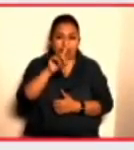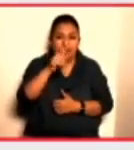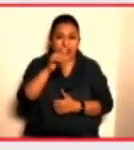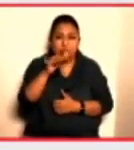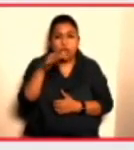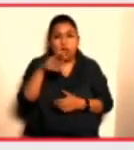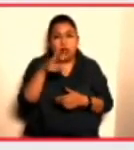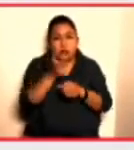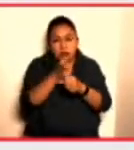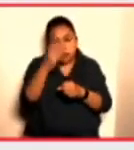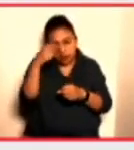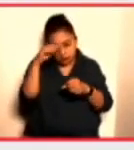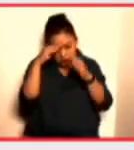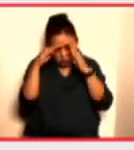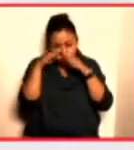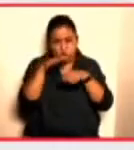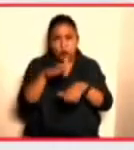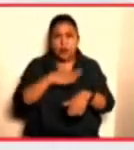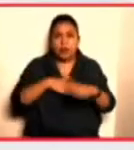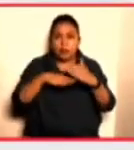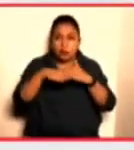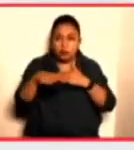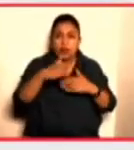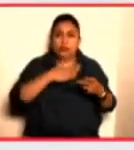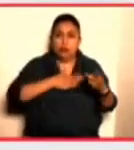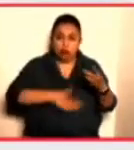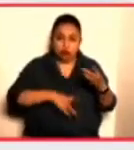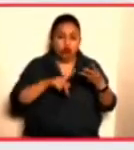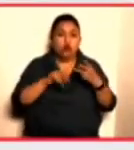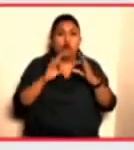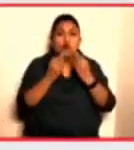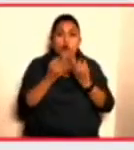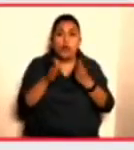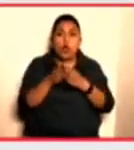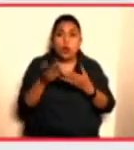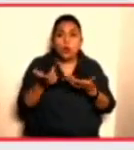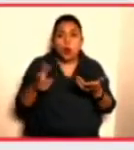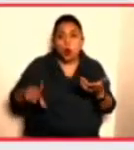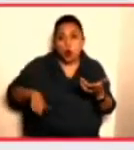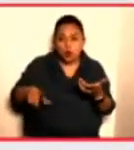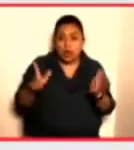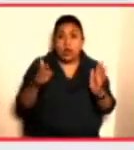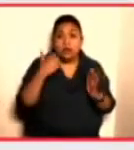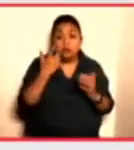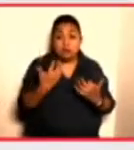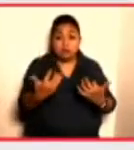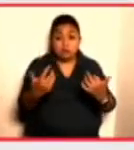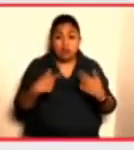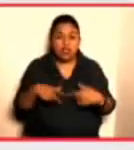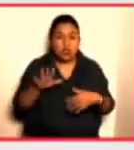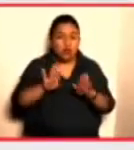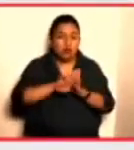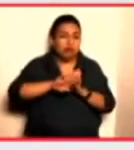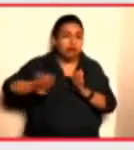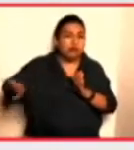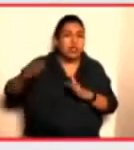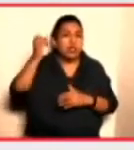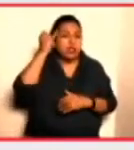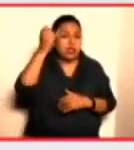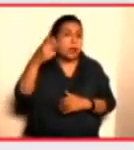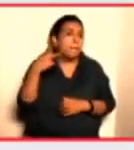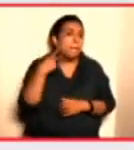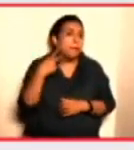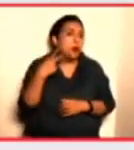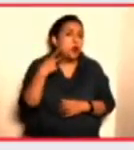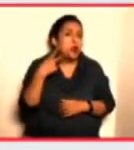la democracia, la justicia y las formas de gobernar, e intenta alejar al espectador de la idea maniquea de que la política